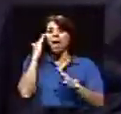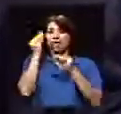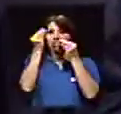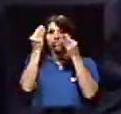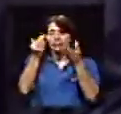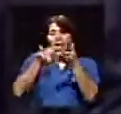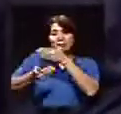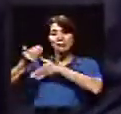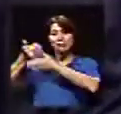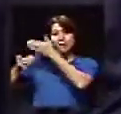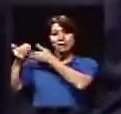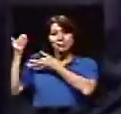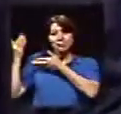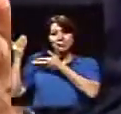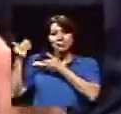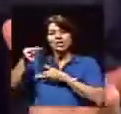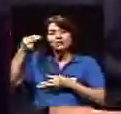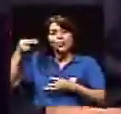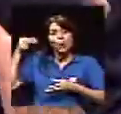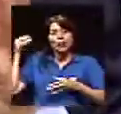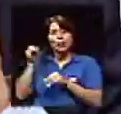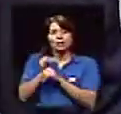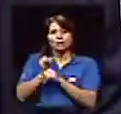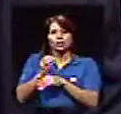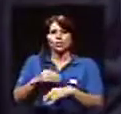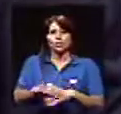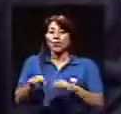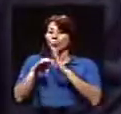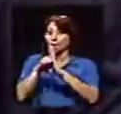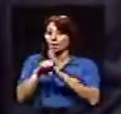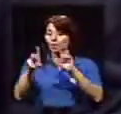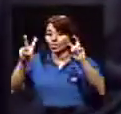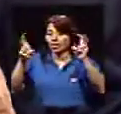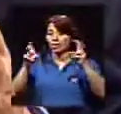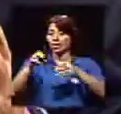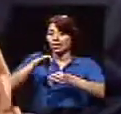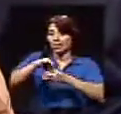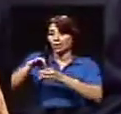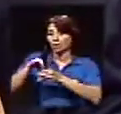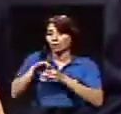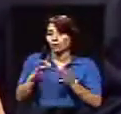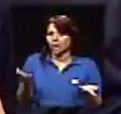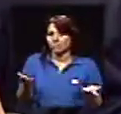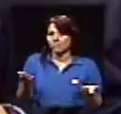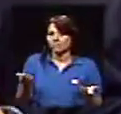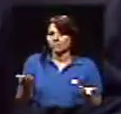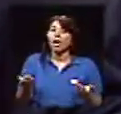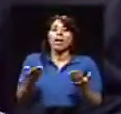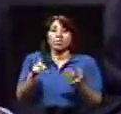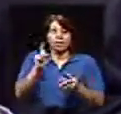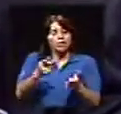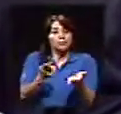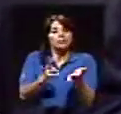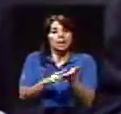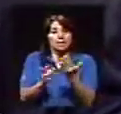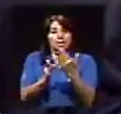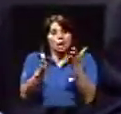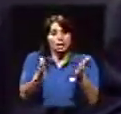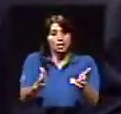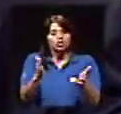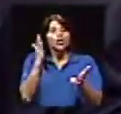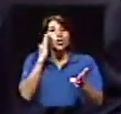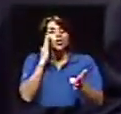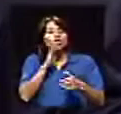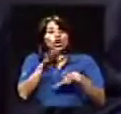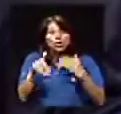ese historial de la institución como tal. Si hablamos en el campo de agricultura, la presencia de técnicos que conocen todo lo que es el tratamiento